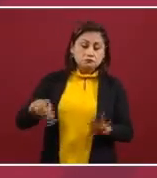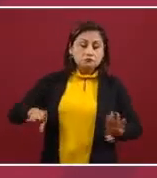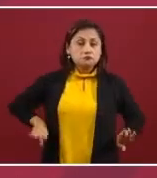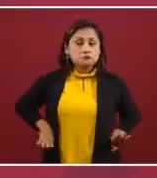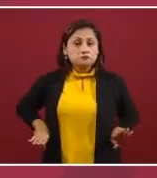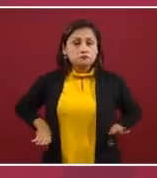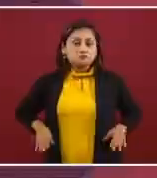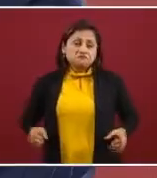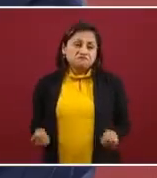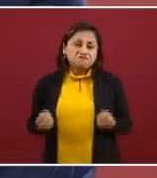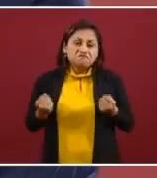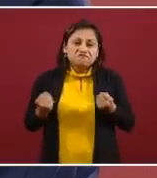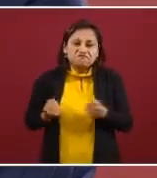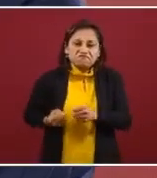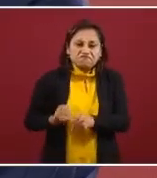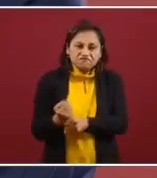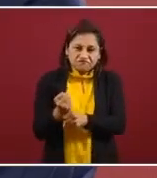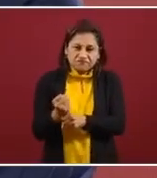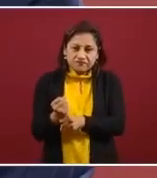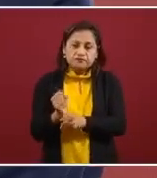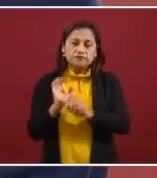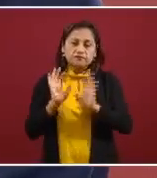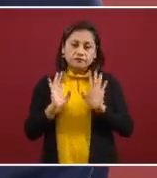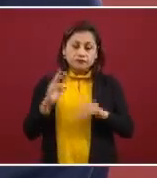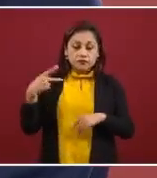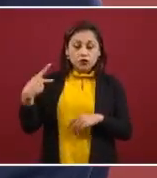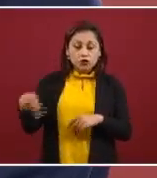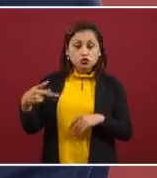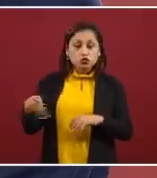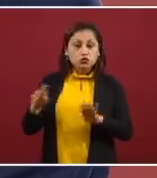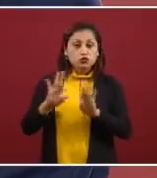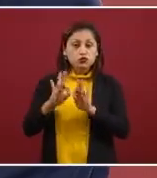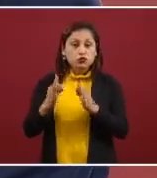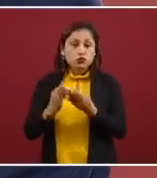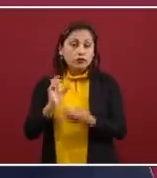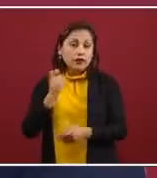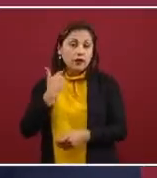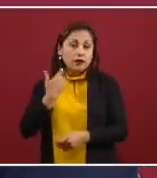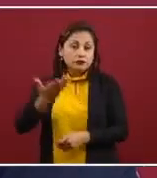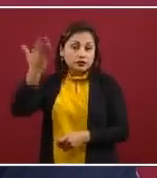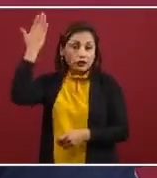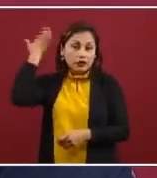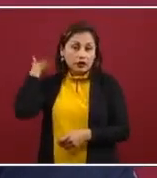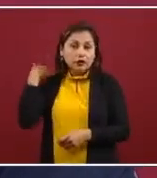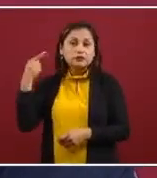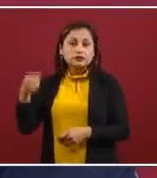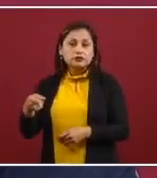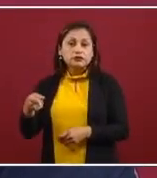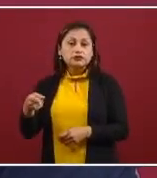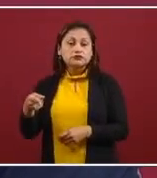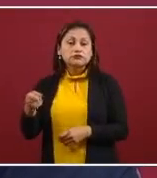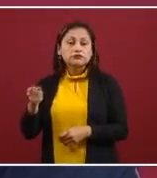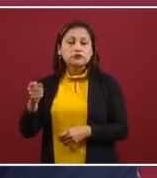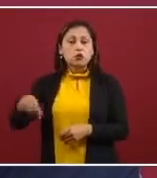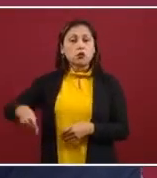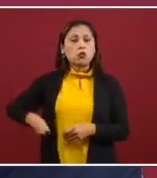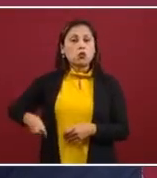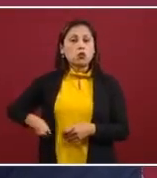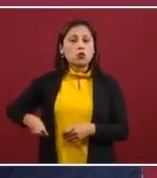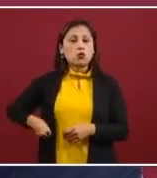los que con su estrategia convirtieron al país en un